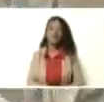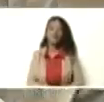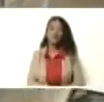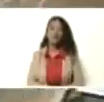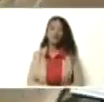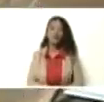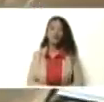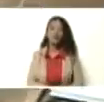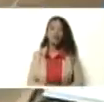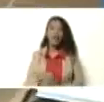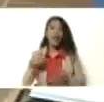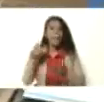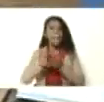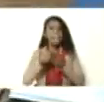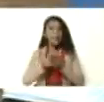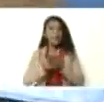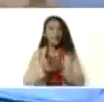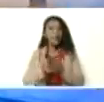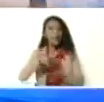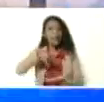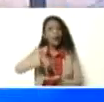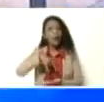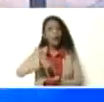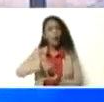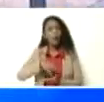La batalla de Carabobo,